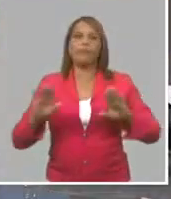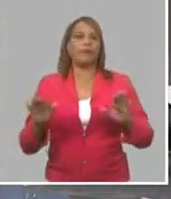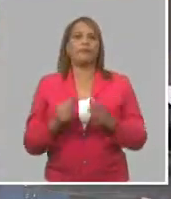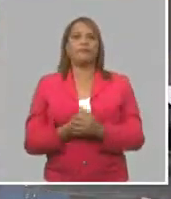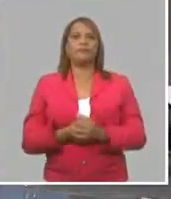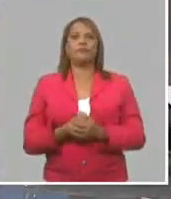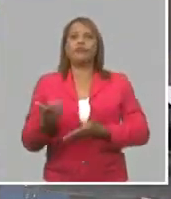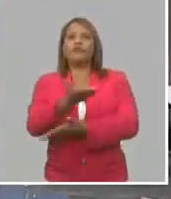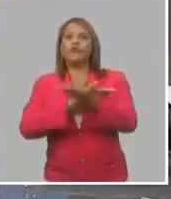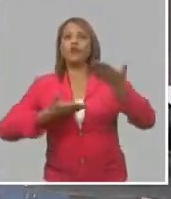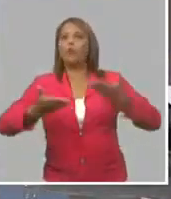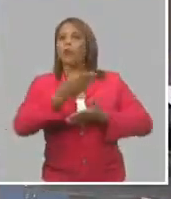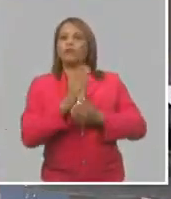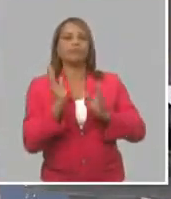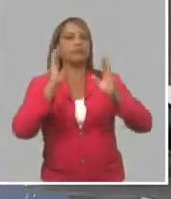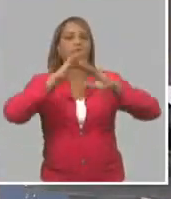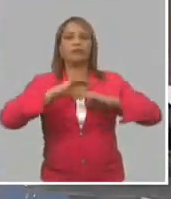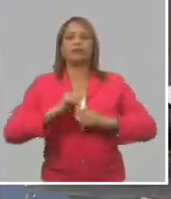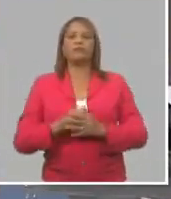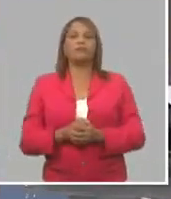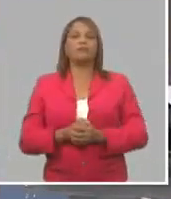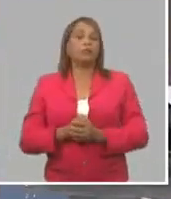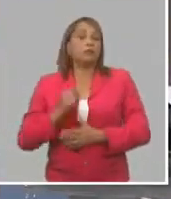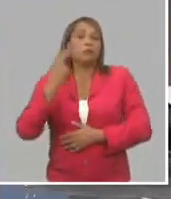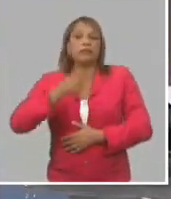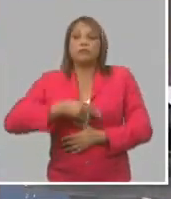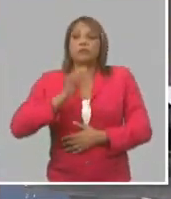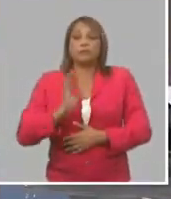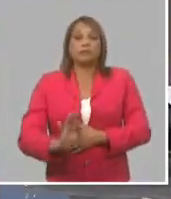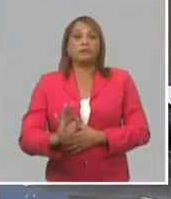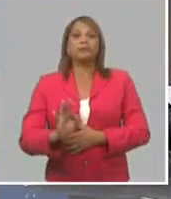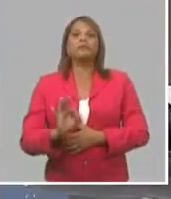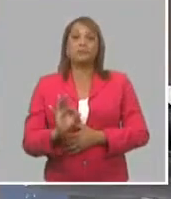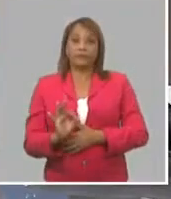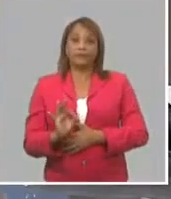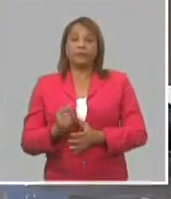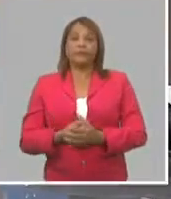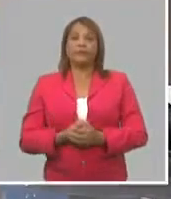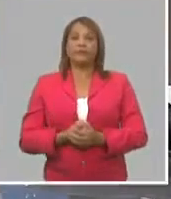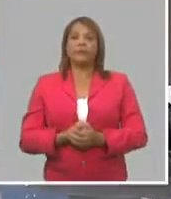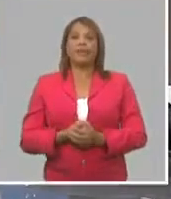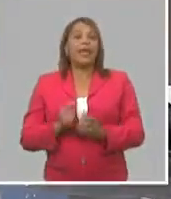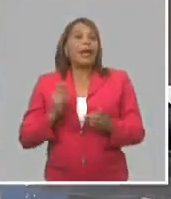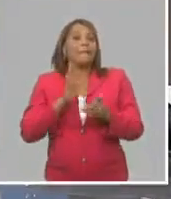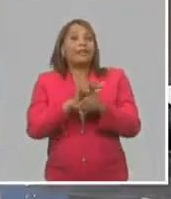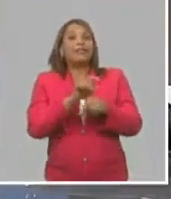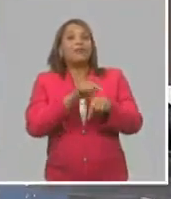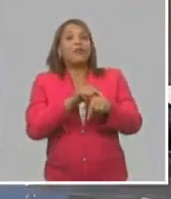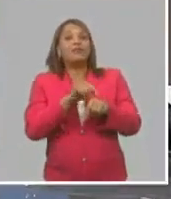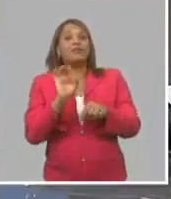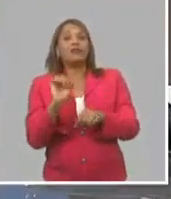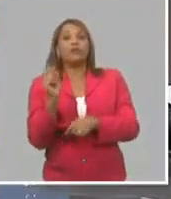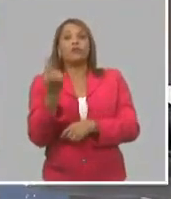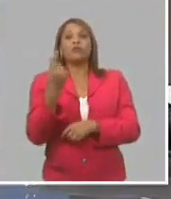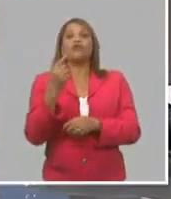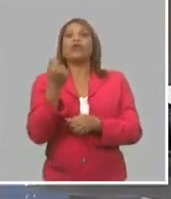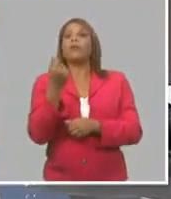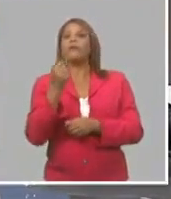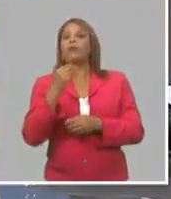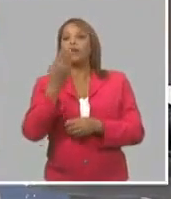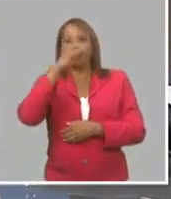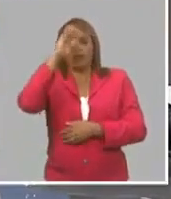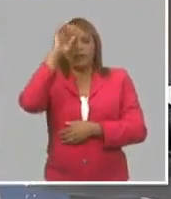ser eso es una decisión y ya a partir de ese momento tienes una sola moneda